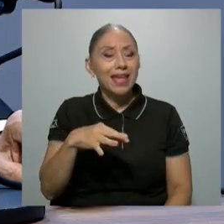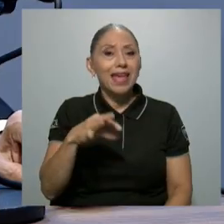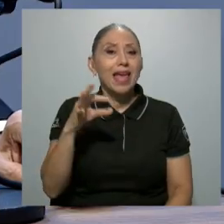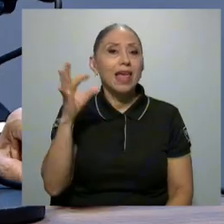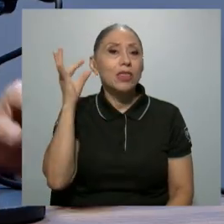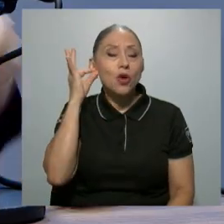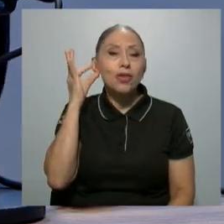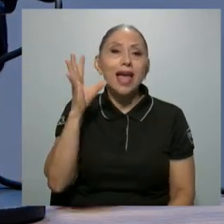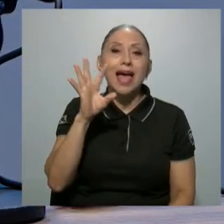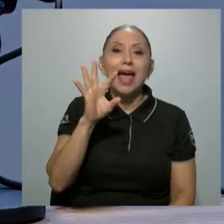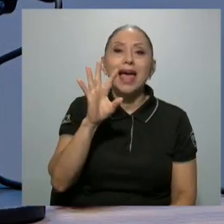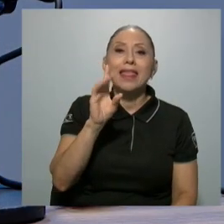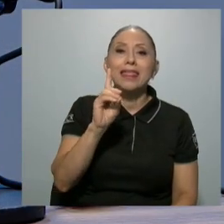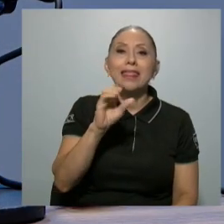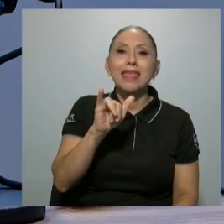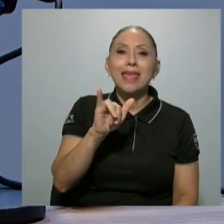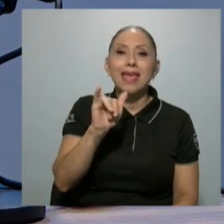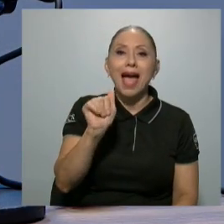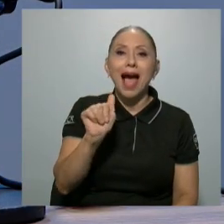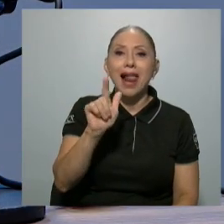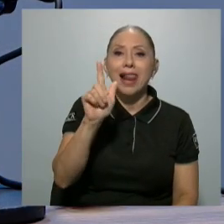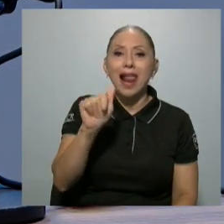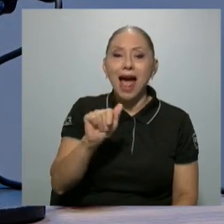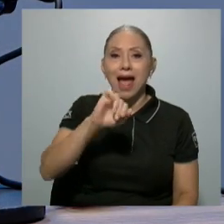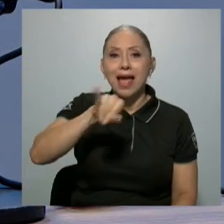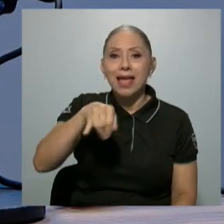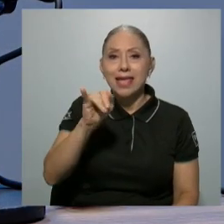Jiménez hizo su negociación